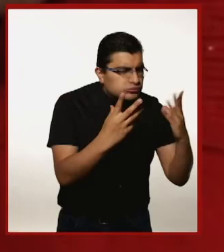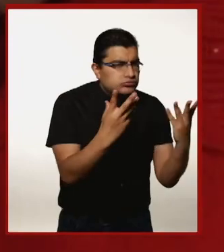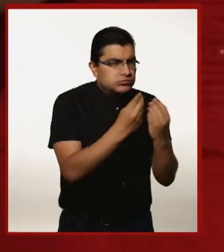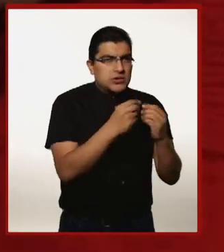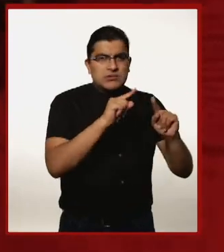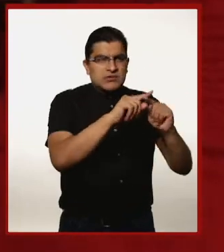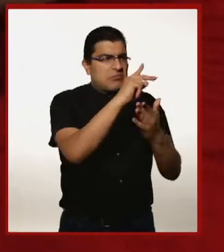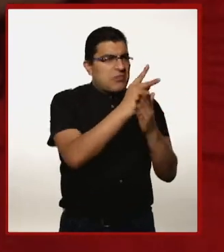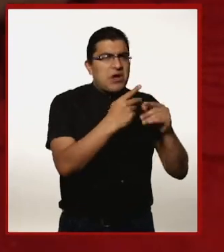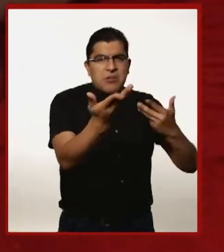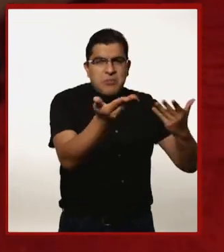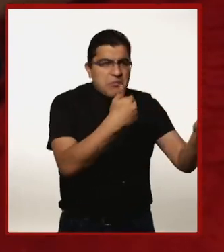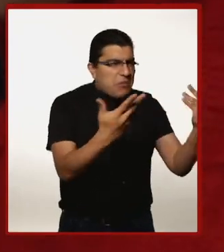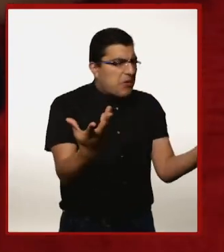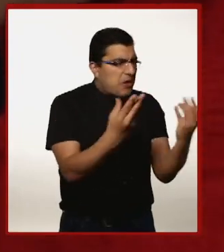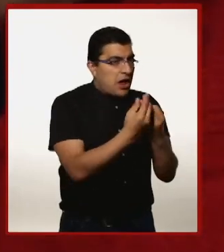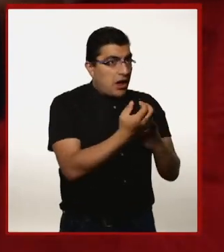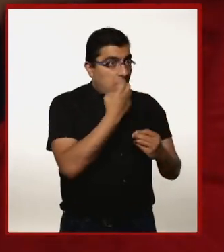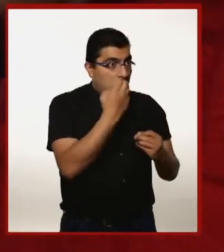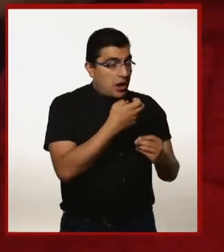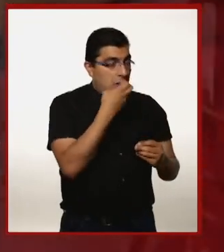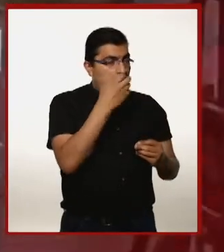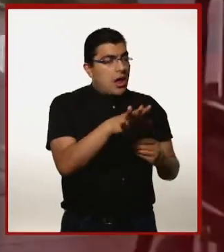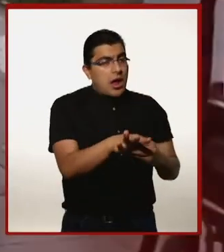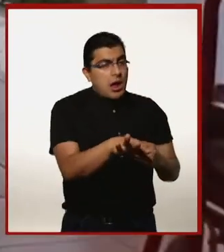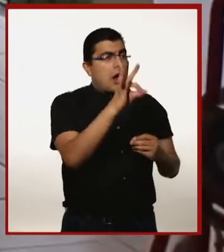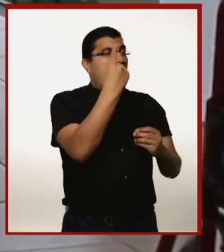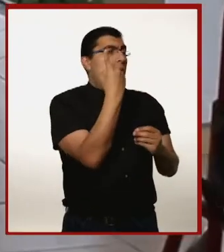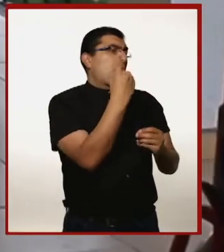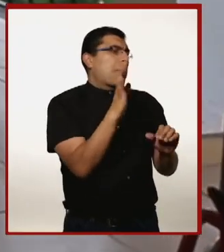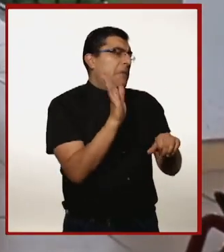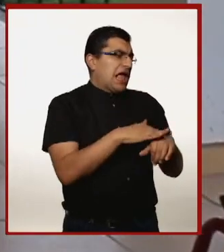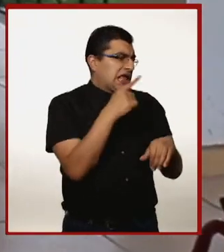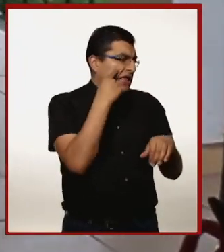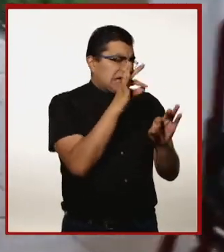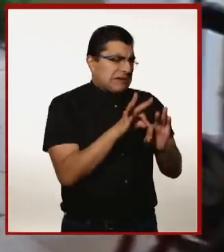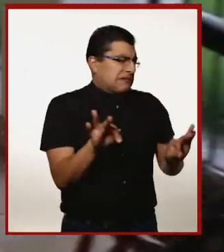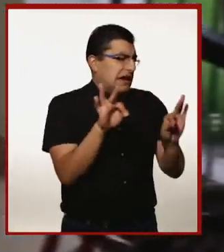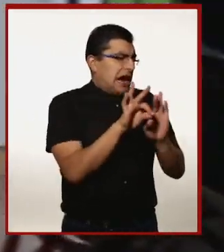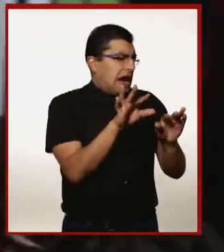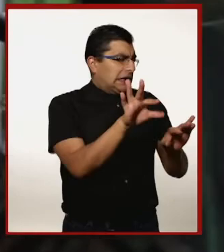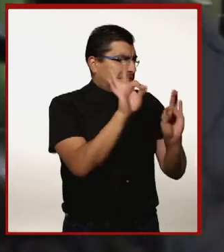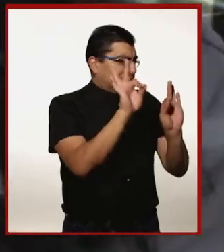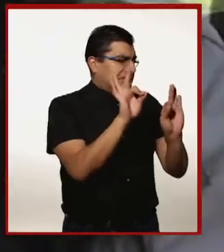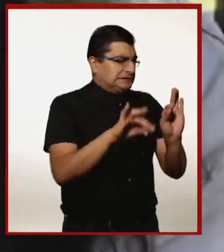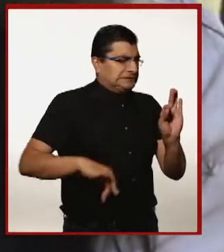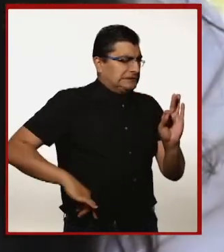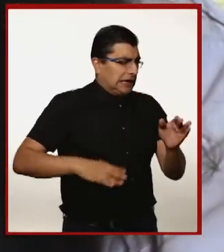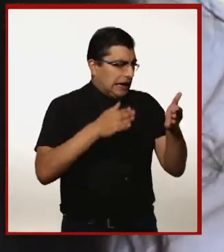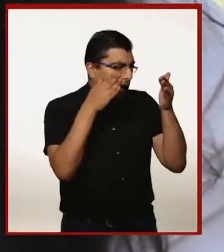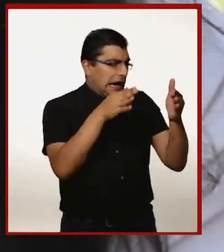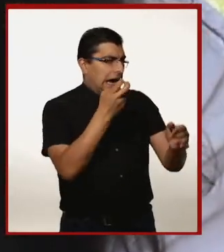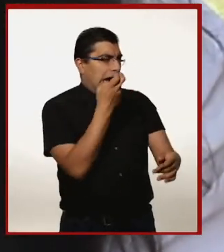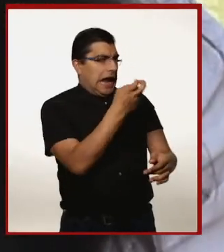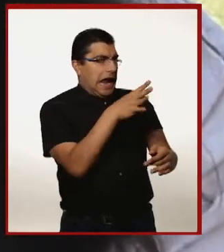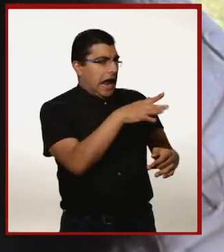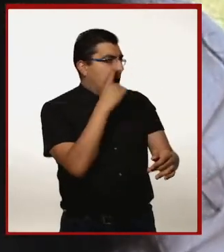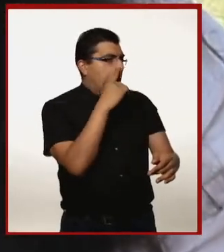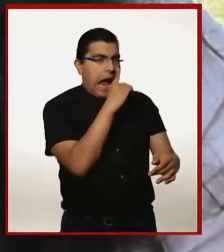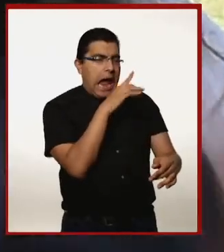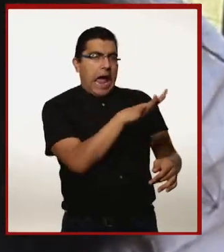proyecto, participaban de todos los proyectos en la escuela y la escuela escogía uno, el que les parecía más viable, más interesante,